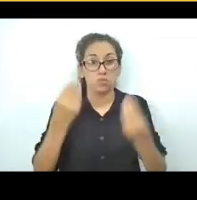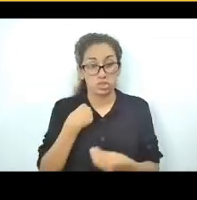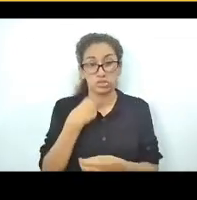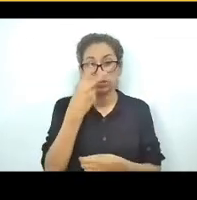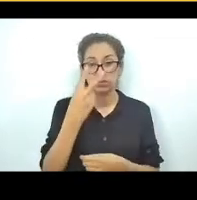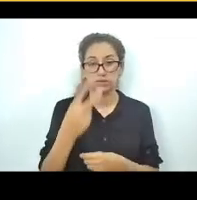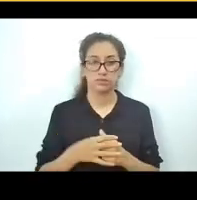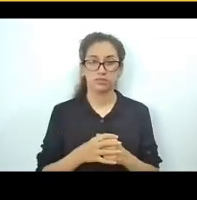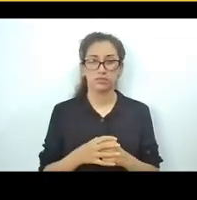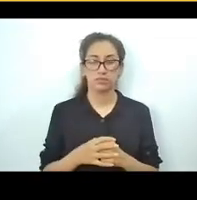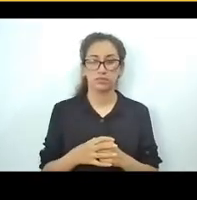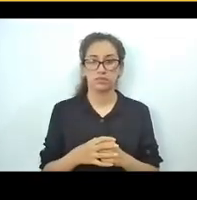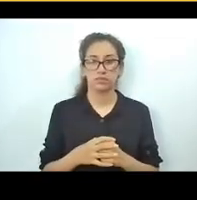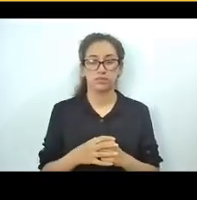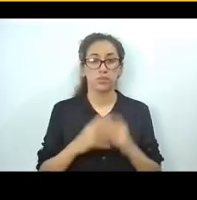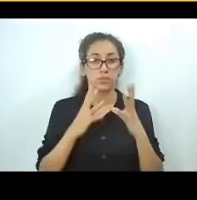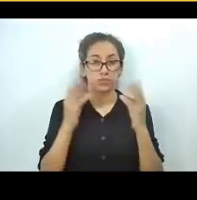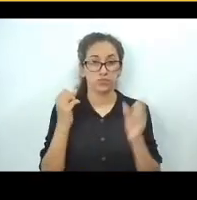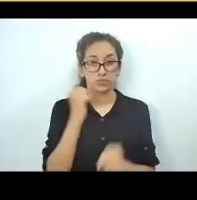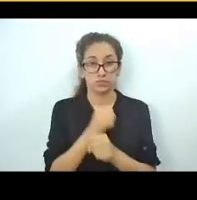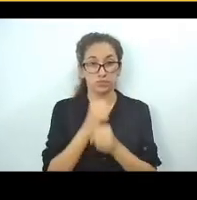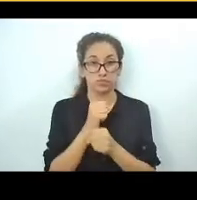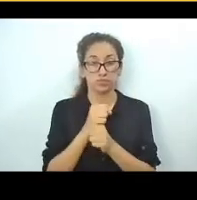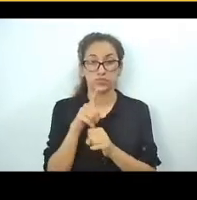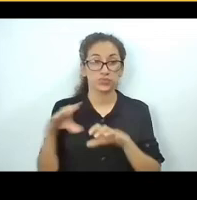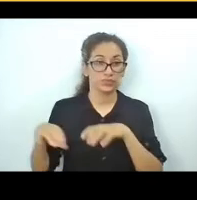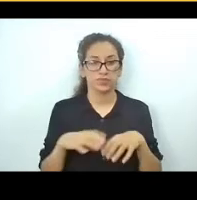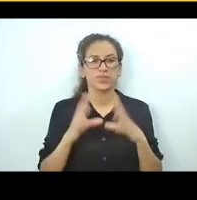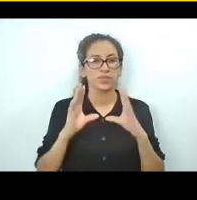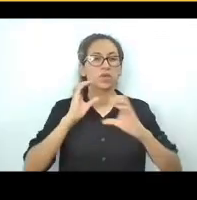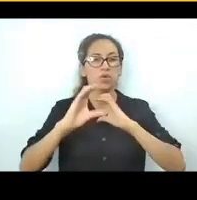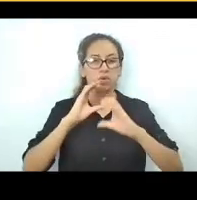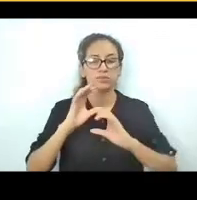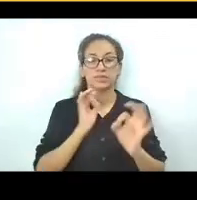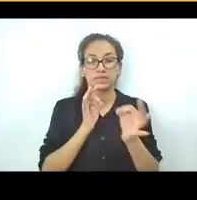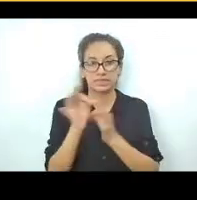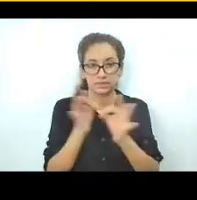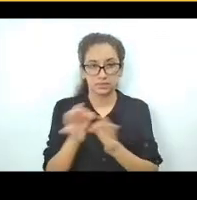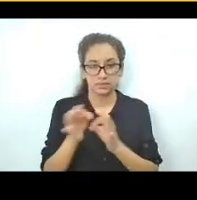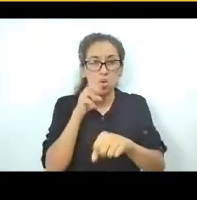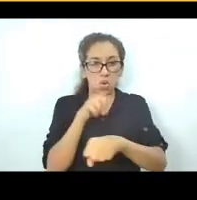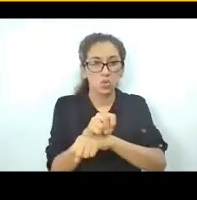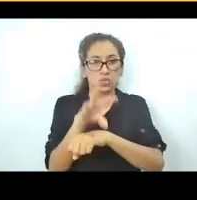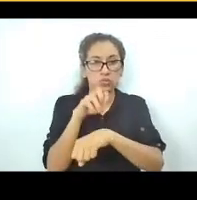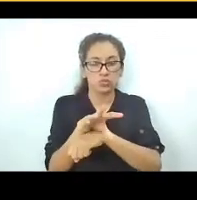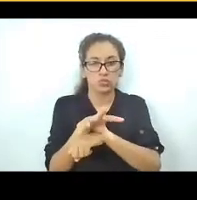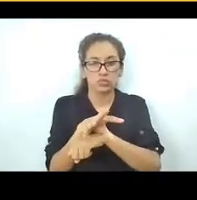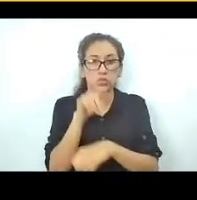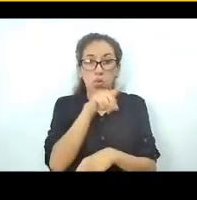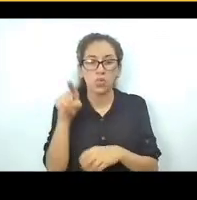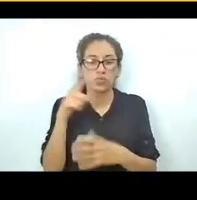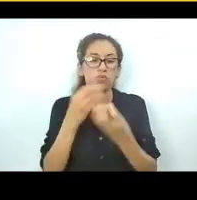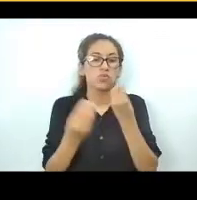interesa personalmente también es, mucho del trabajo que hacemos es un poco hablarles, explicarles, orientarles